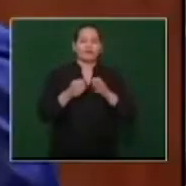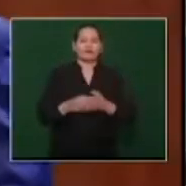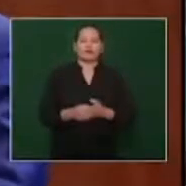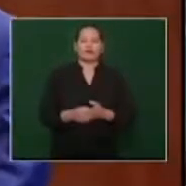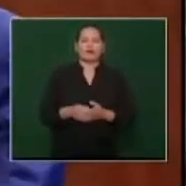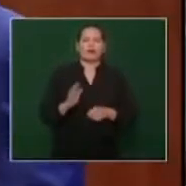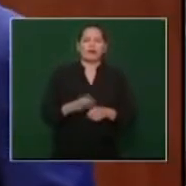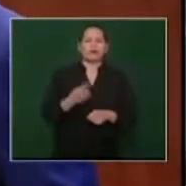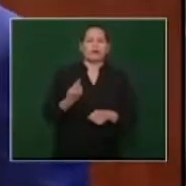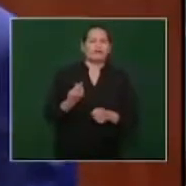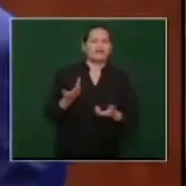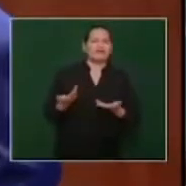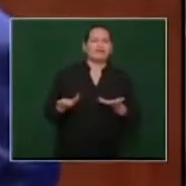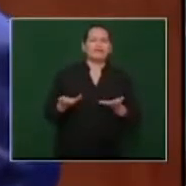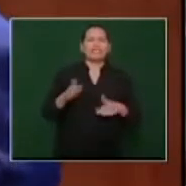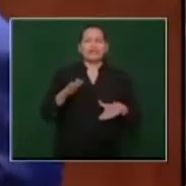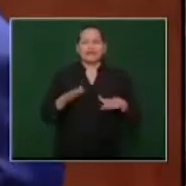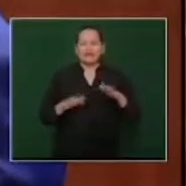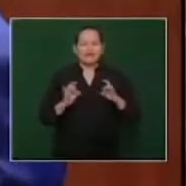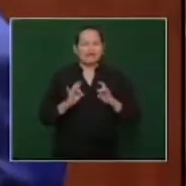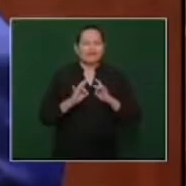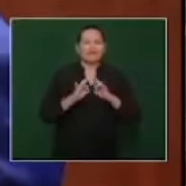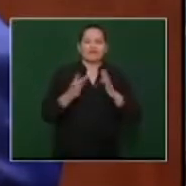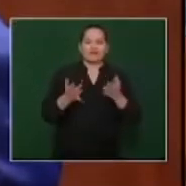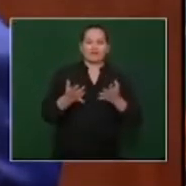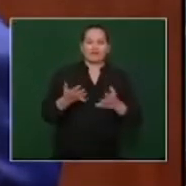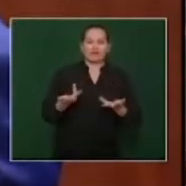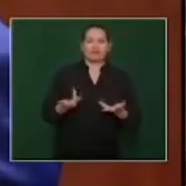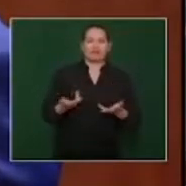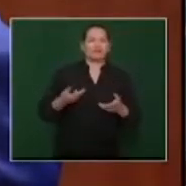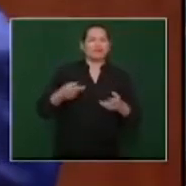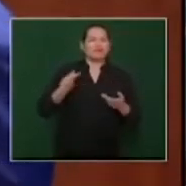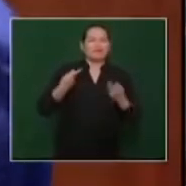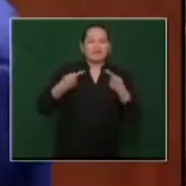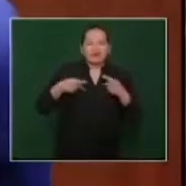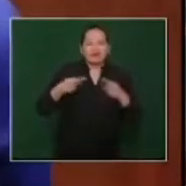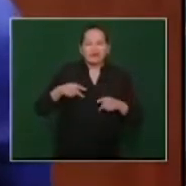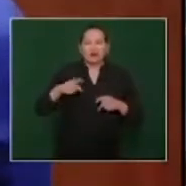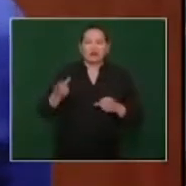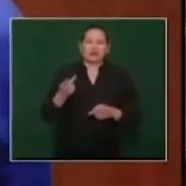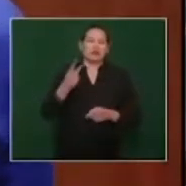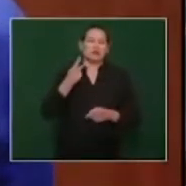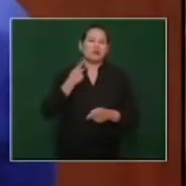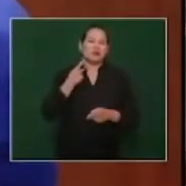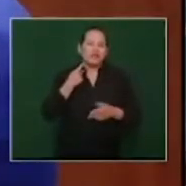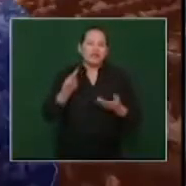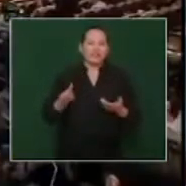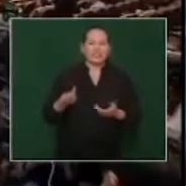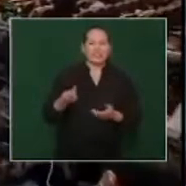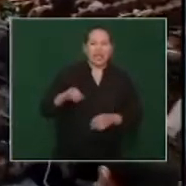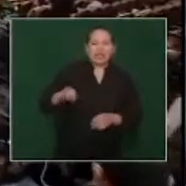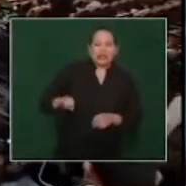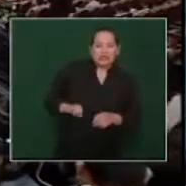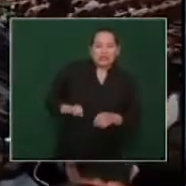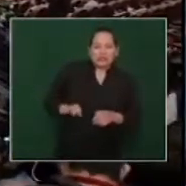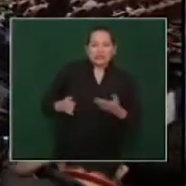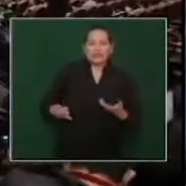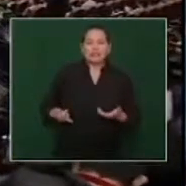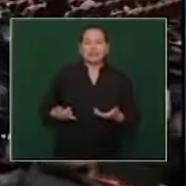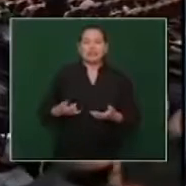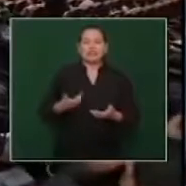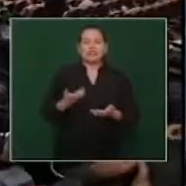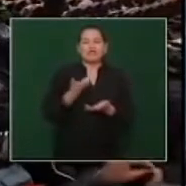cual se abre una puerta o puede haber una posibilidad de que sí se puedan hacer,